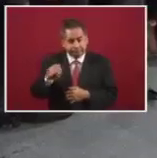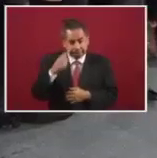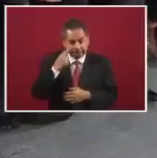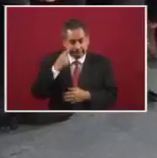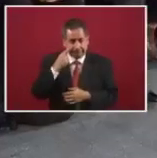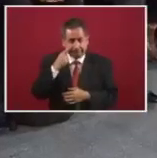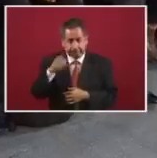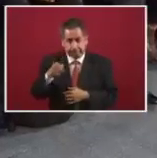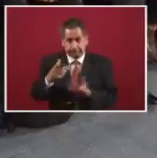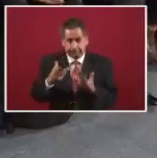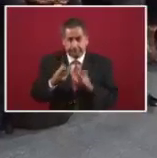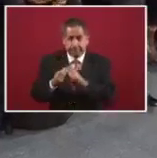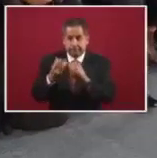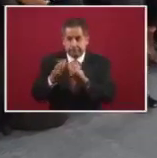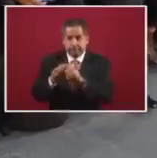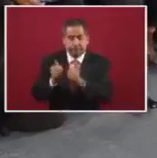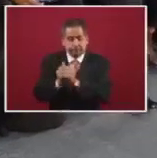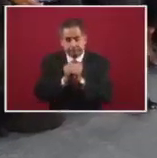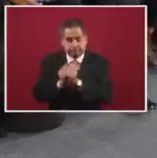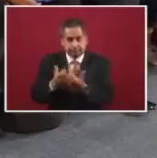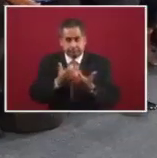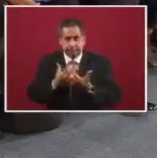que van a las giras.